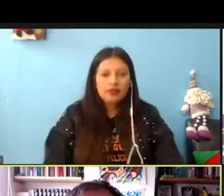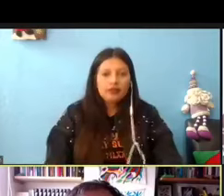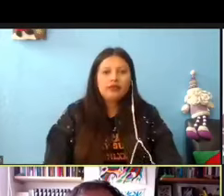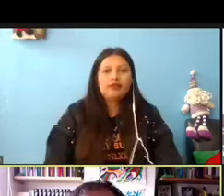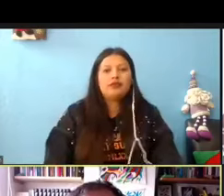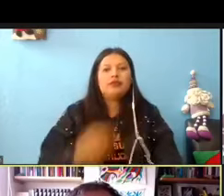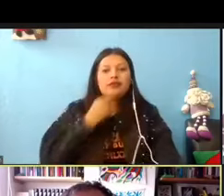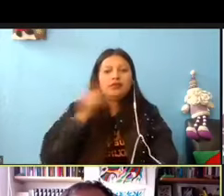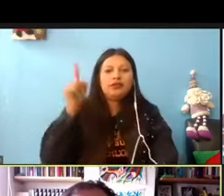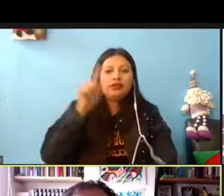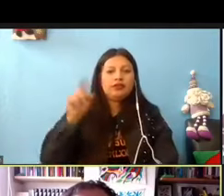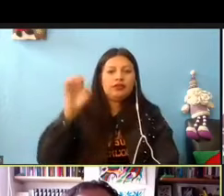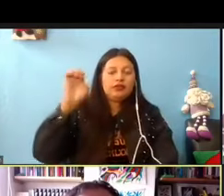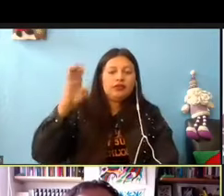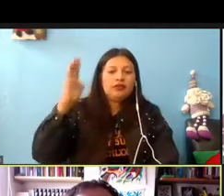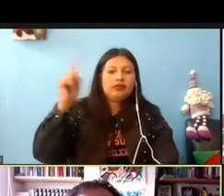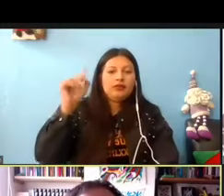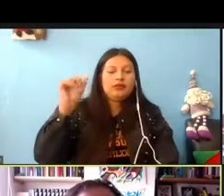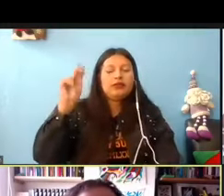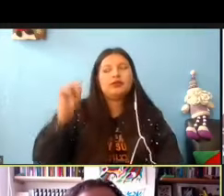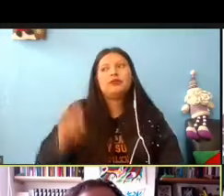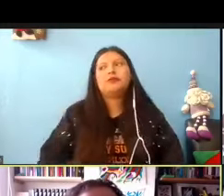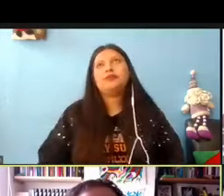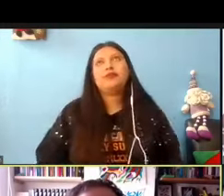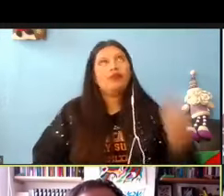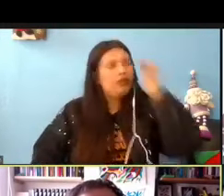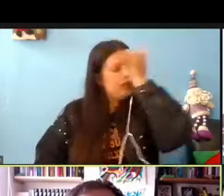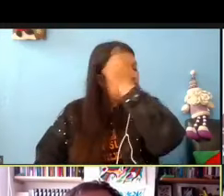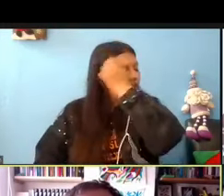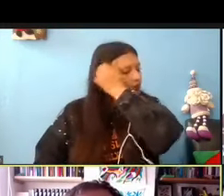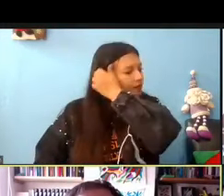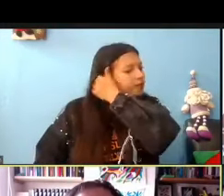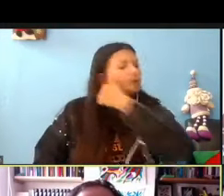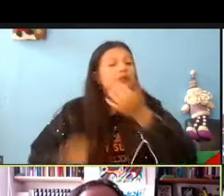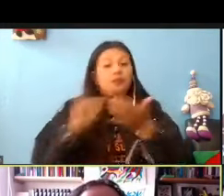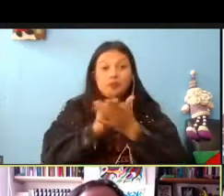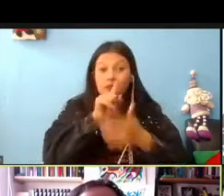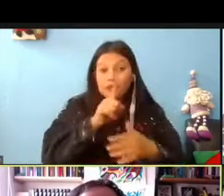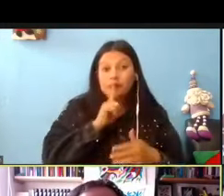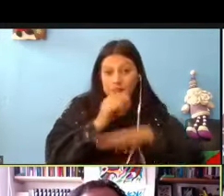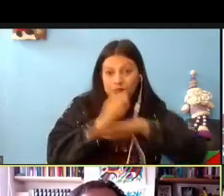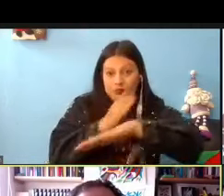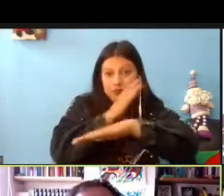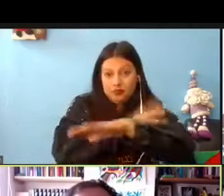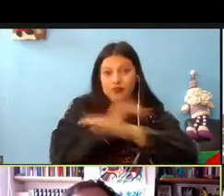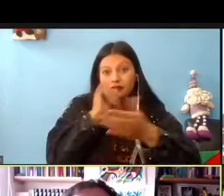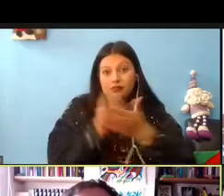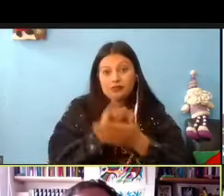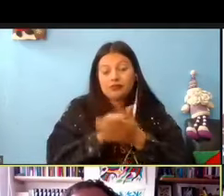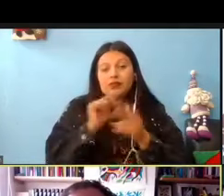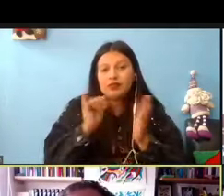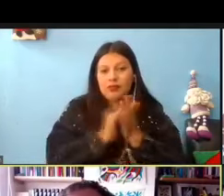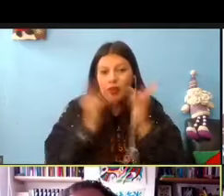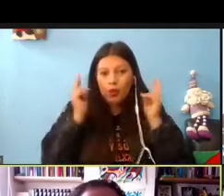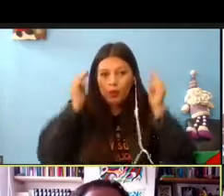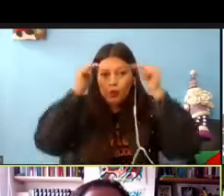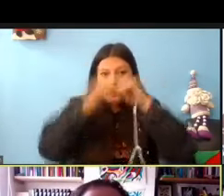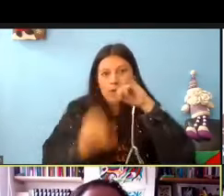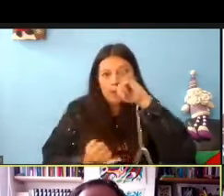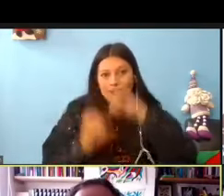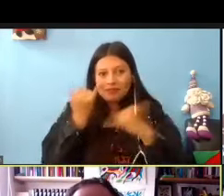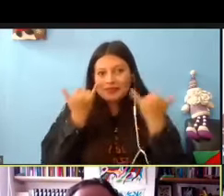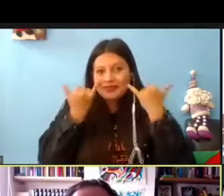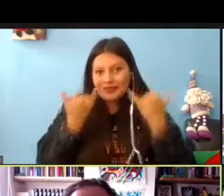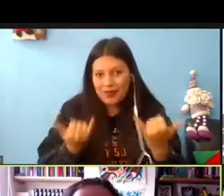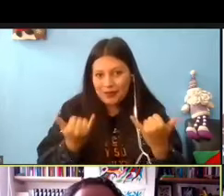Muchas gracias, Ivonne. Bueno, retomo lo que dices de que la memoria es un trabajo permanente y en ese sentido, de alguna u otra forma, este encuentro acaba ya, pero no